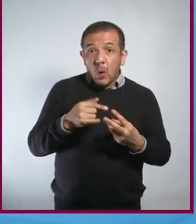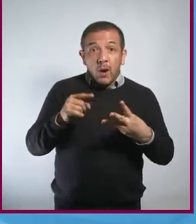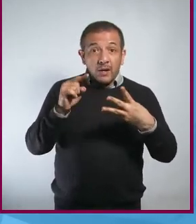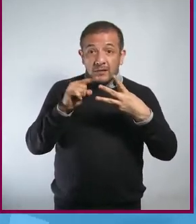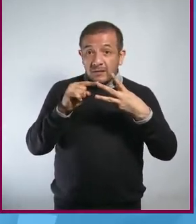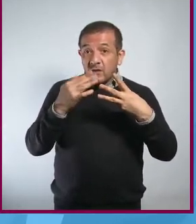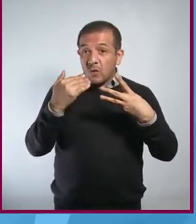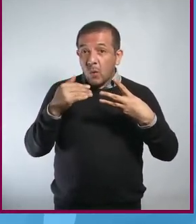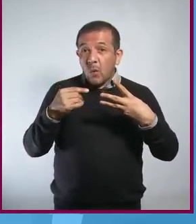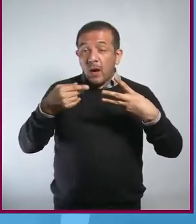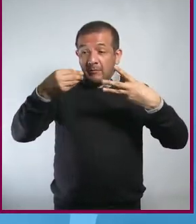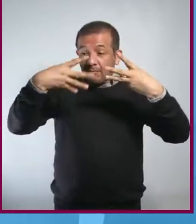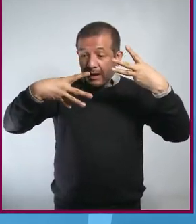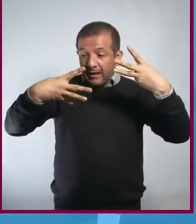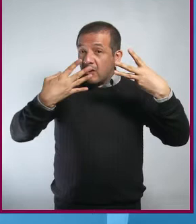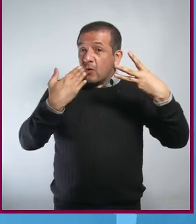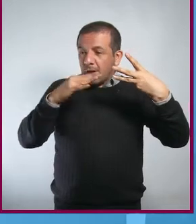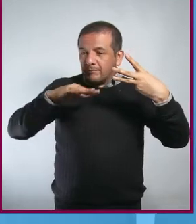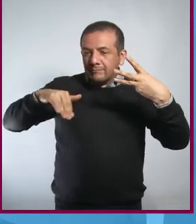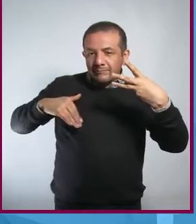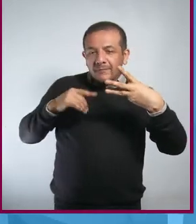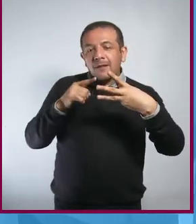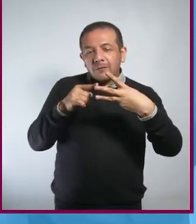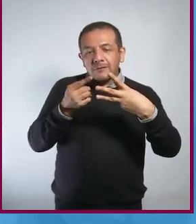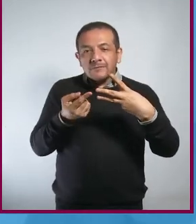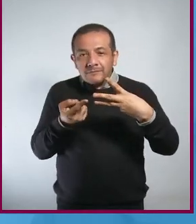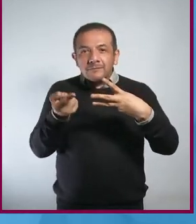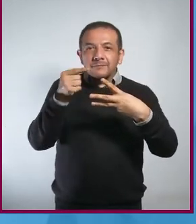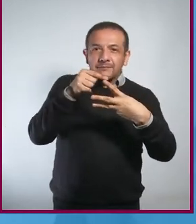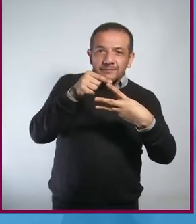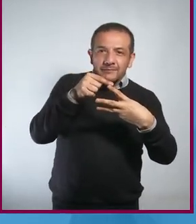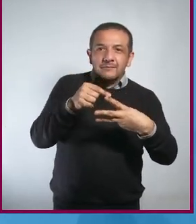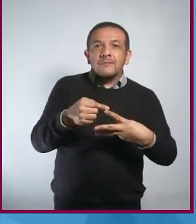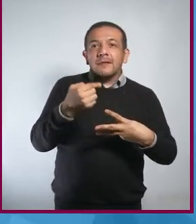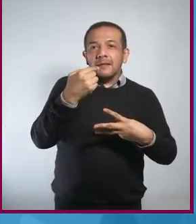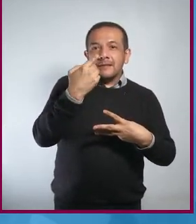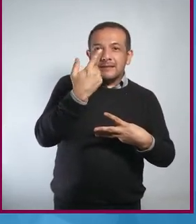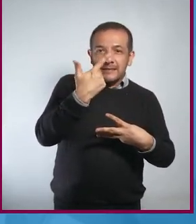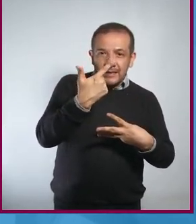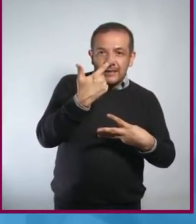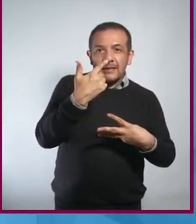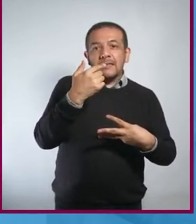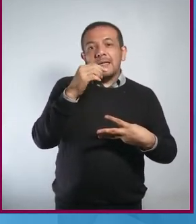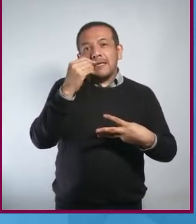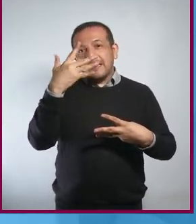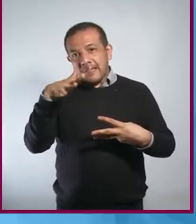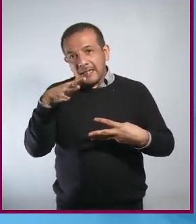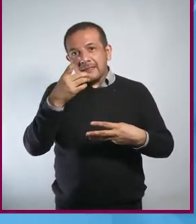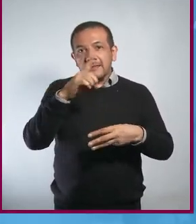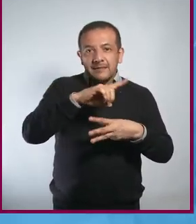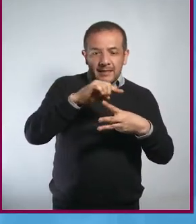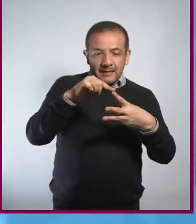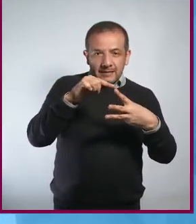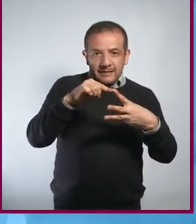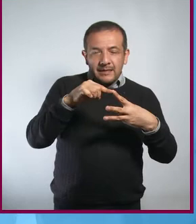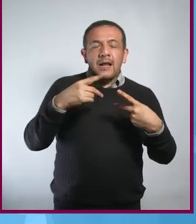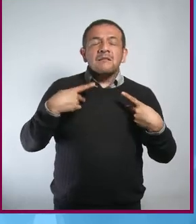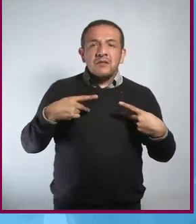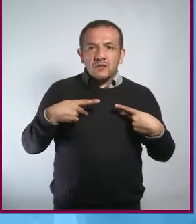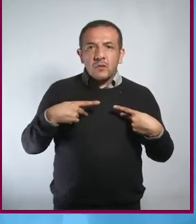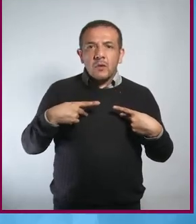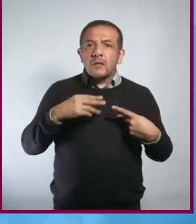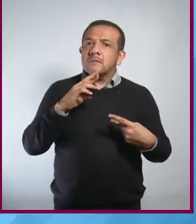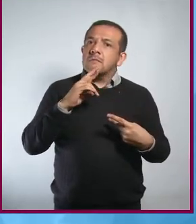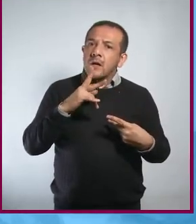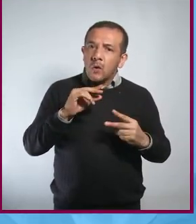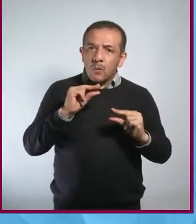de alarma, la fase de recuperación comienza entre el 7º y 10º día. Mejora el estado general de la persona